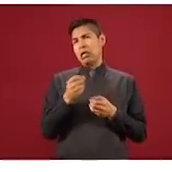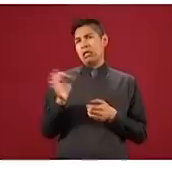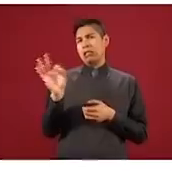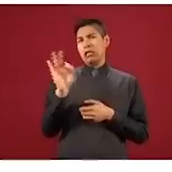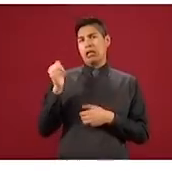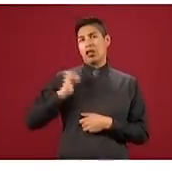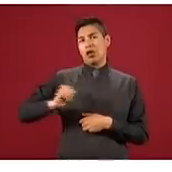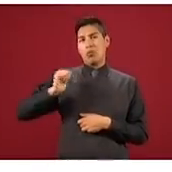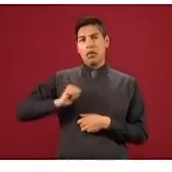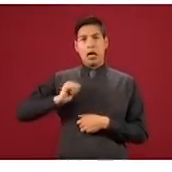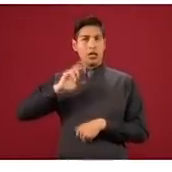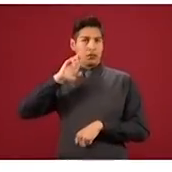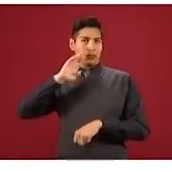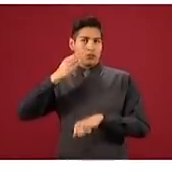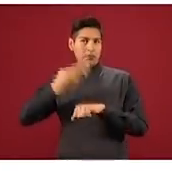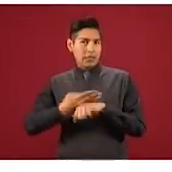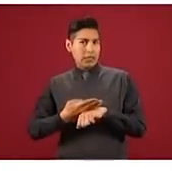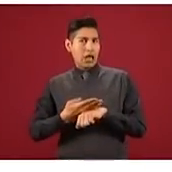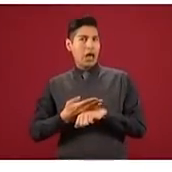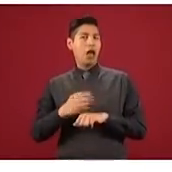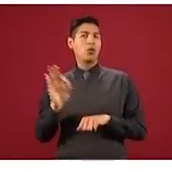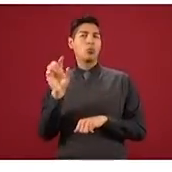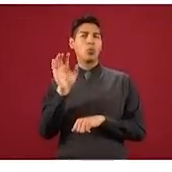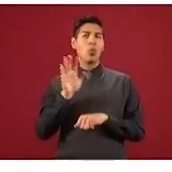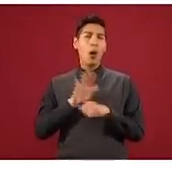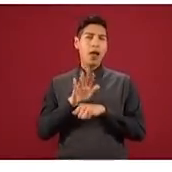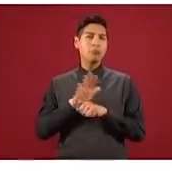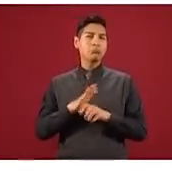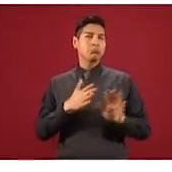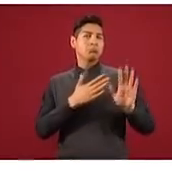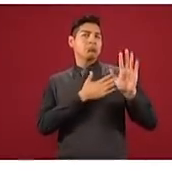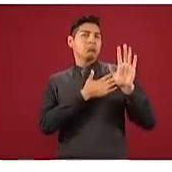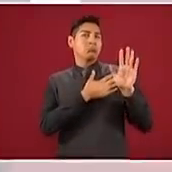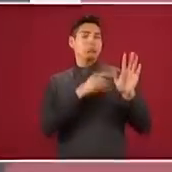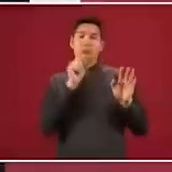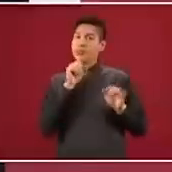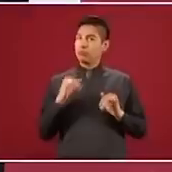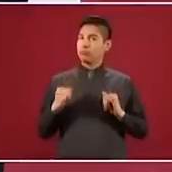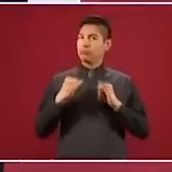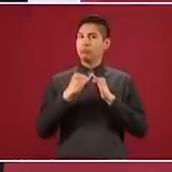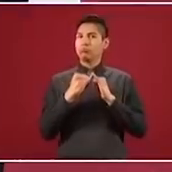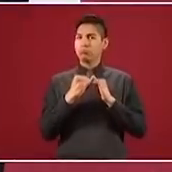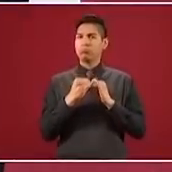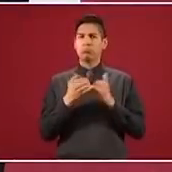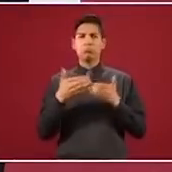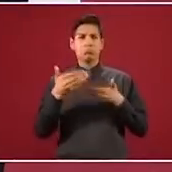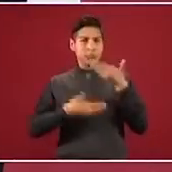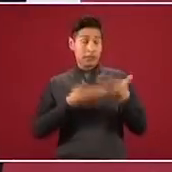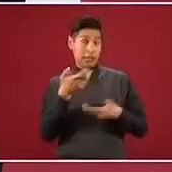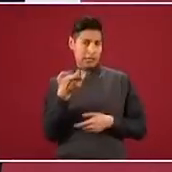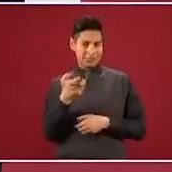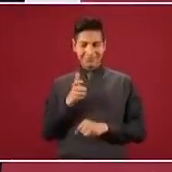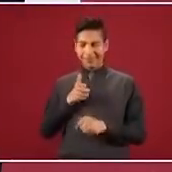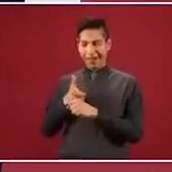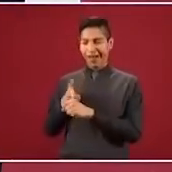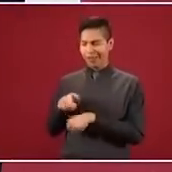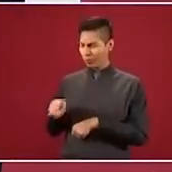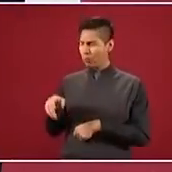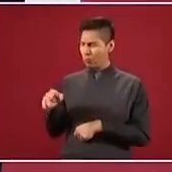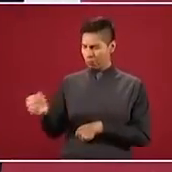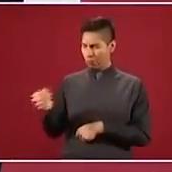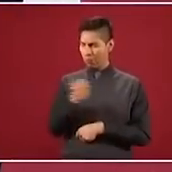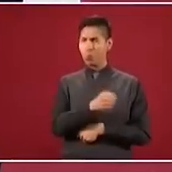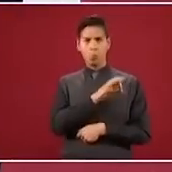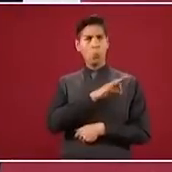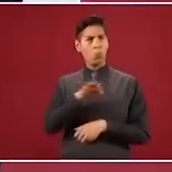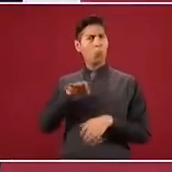la responsabilidad y lealtad institucional y serán considerados para basificación. En el primer año,